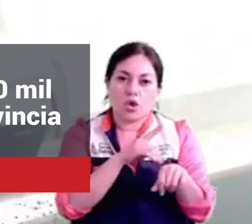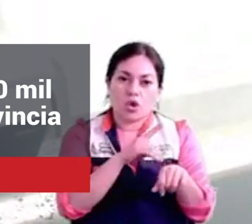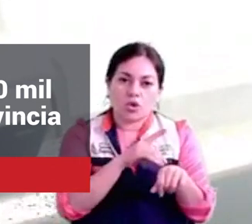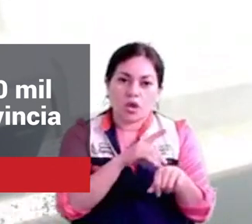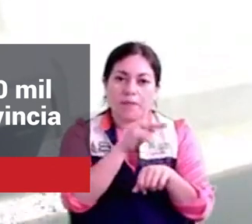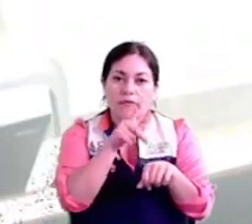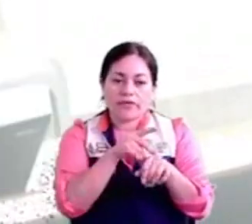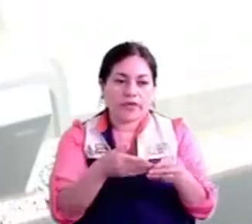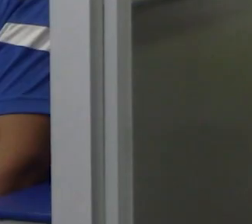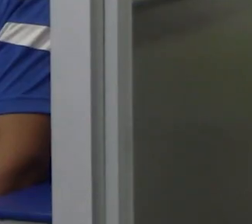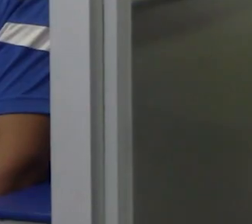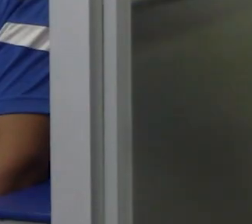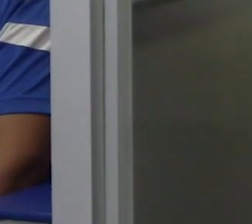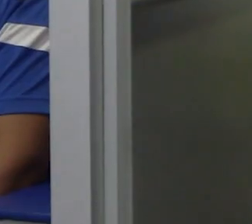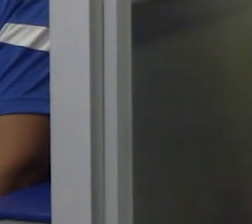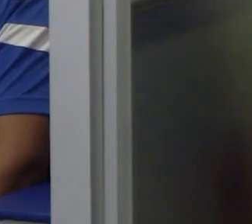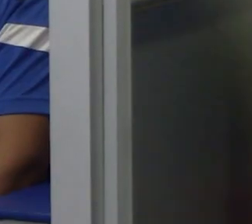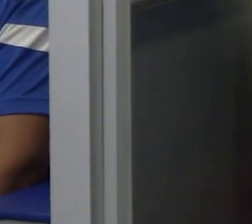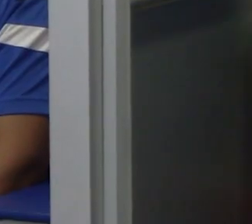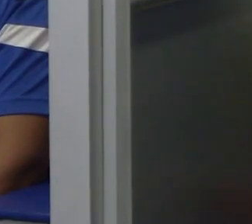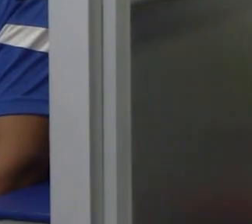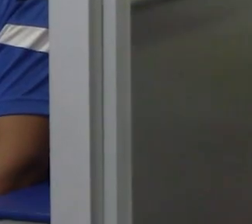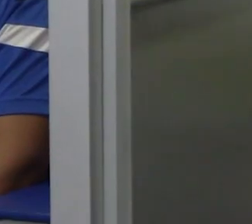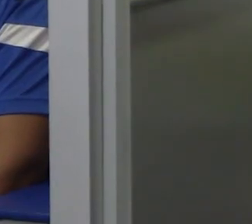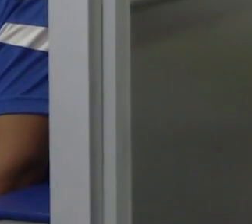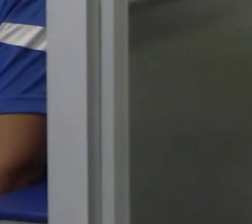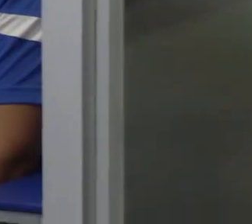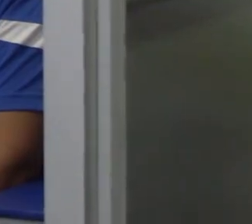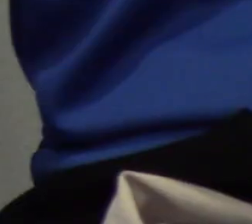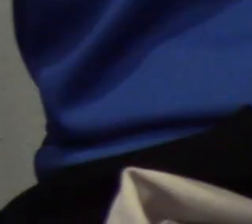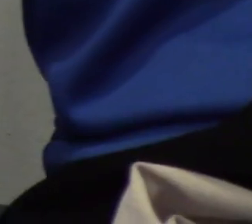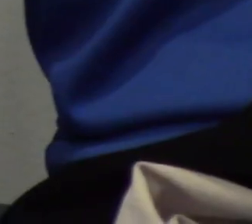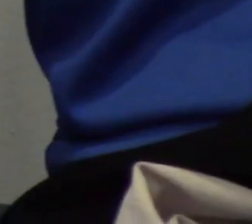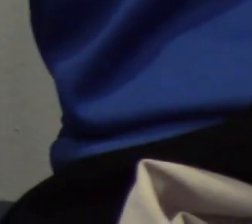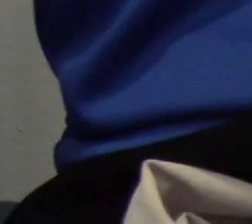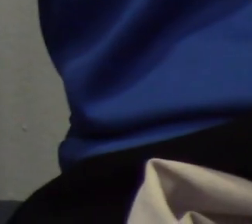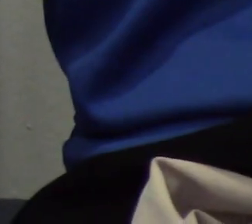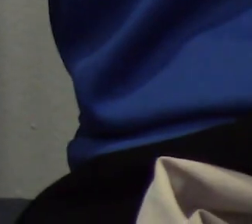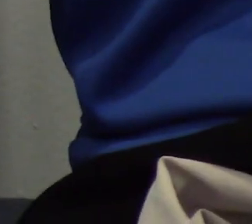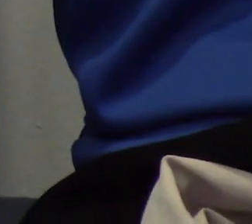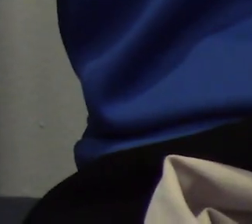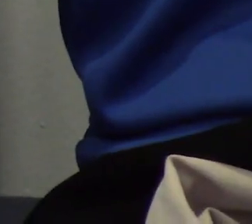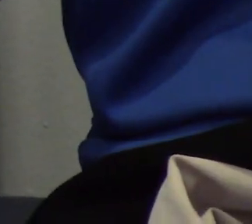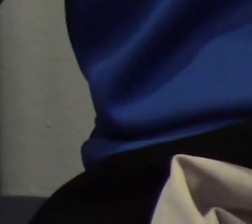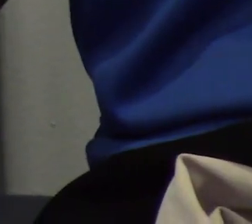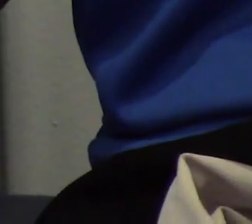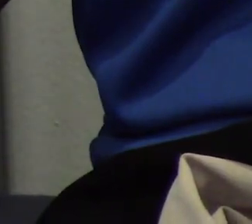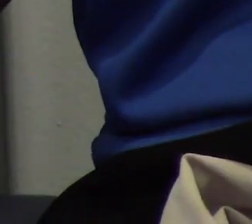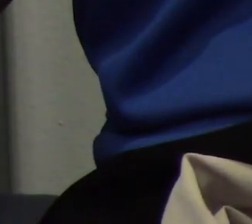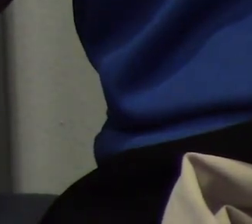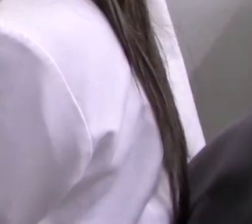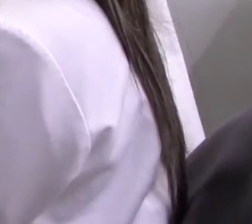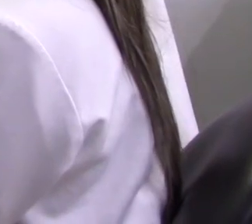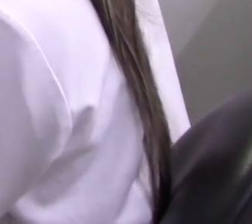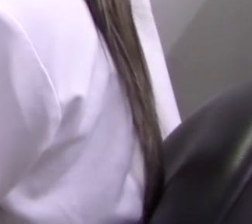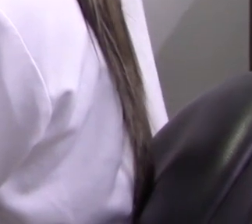a nuestros santodomingueños. 150 mil dólares es el monto que direccionará el municipio para paliar la situación en Santo Domingo. El